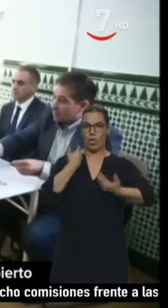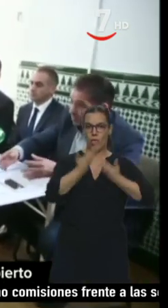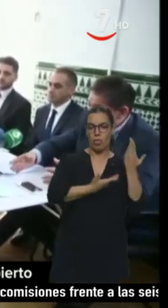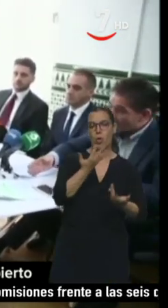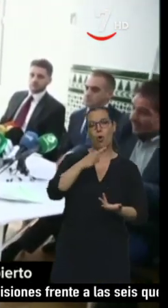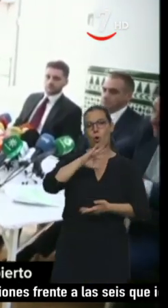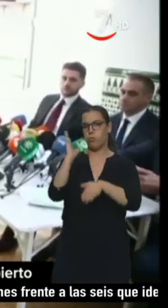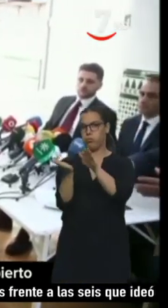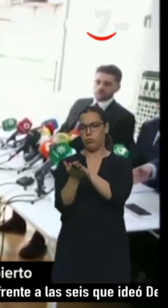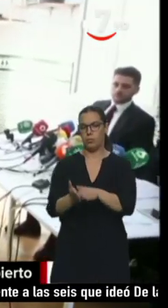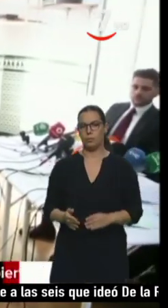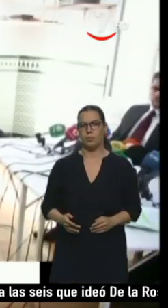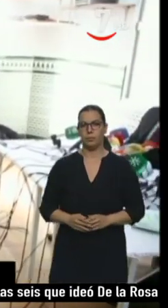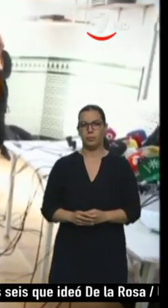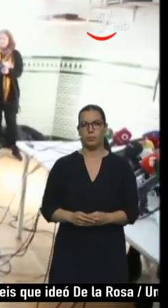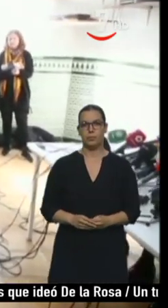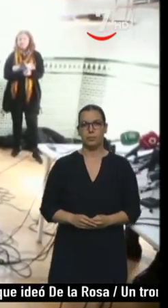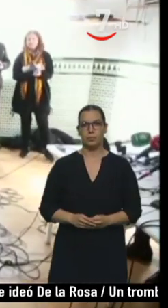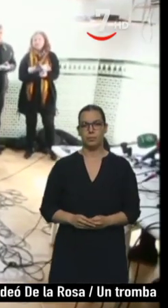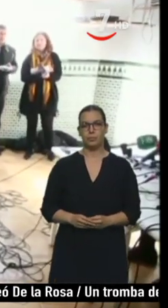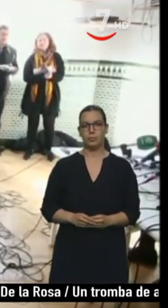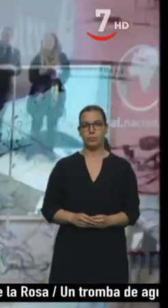el sobreseimiento de la causa.